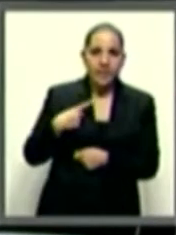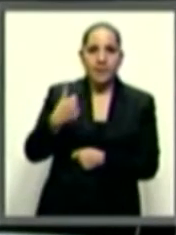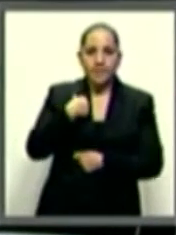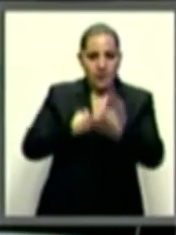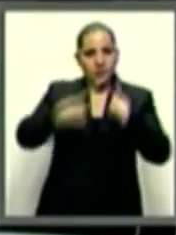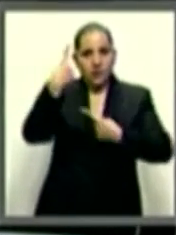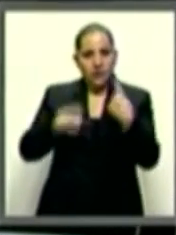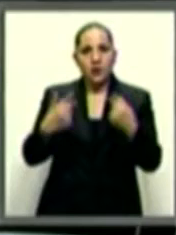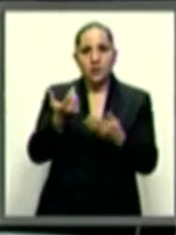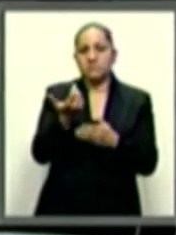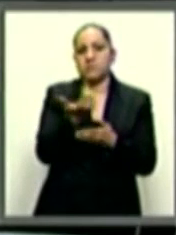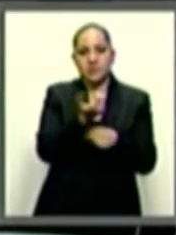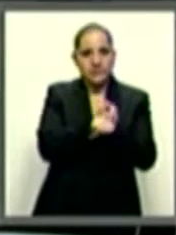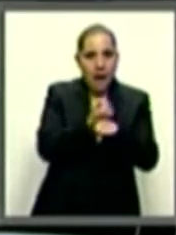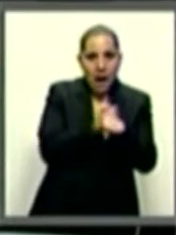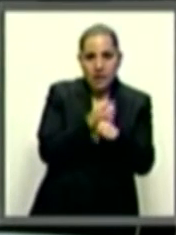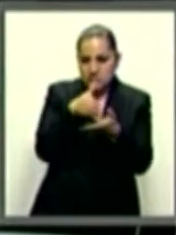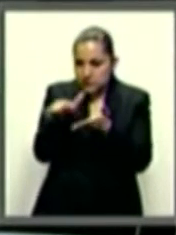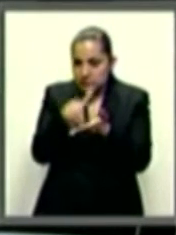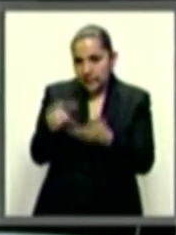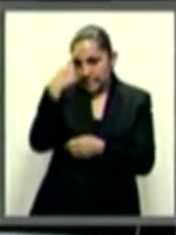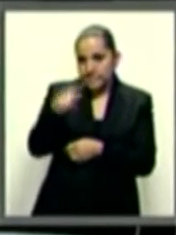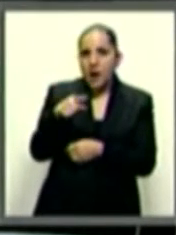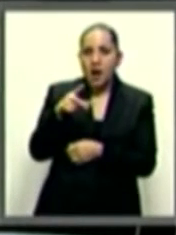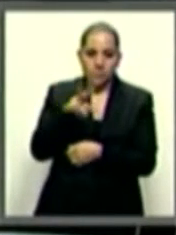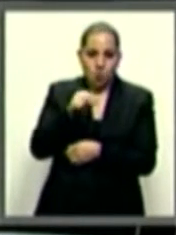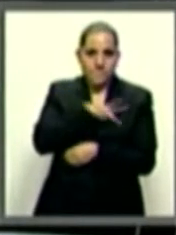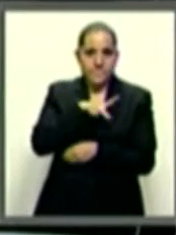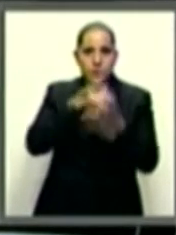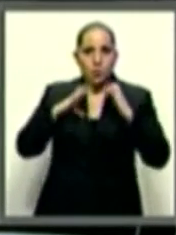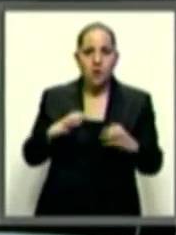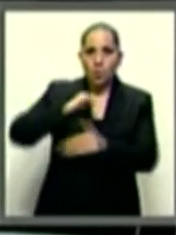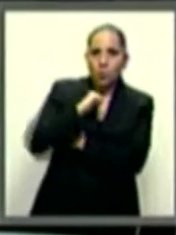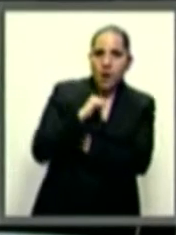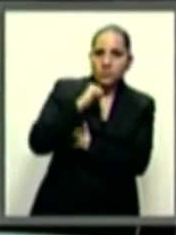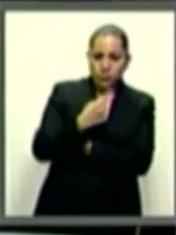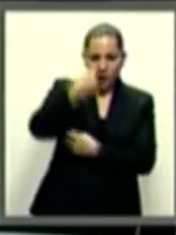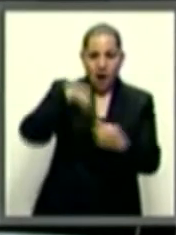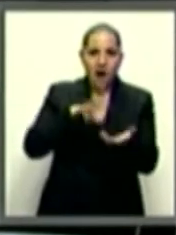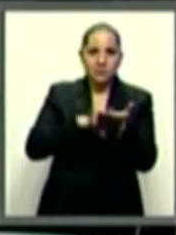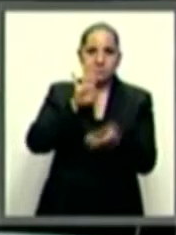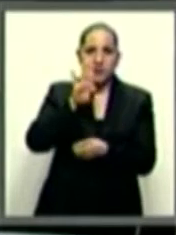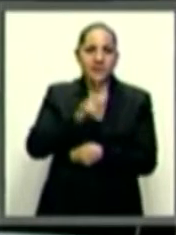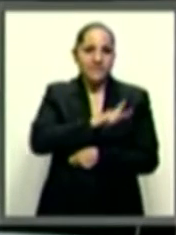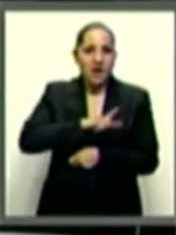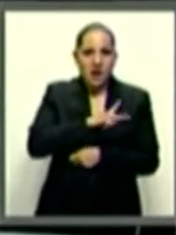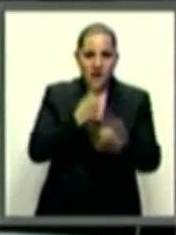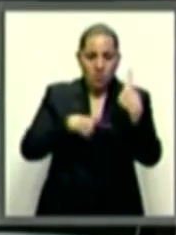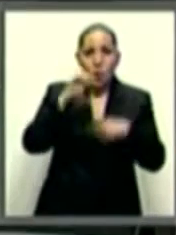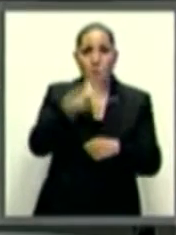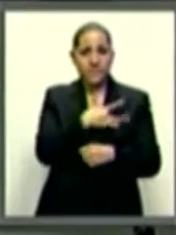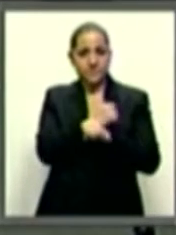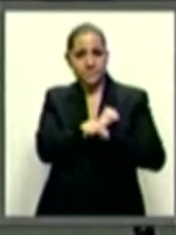su cuerpo, para no morir por una falla multiorgánica o para no morir por un infarto. No solo se enferma una